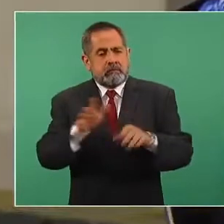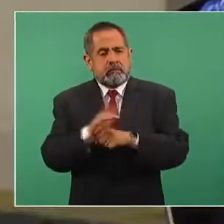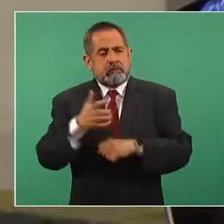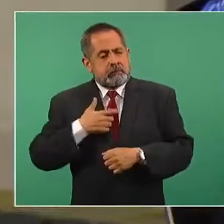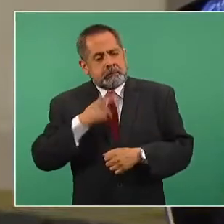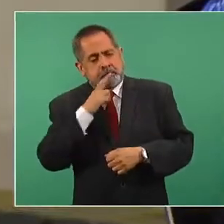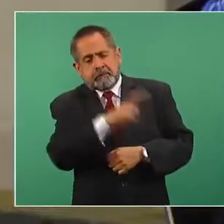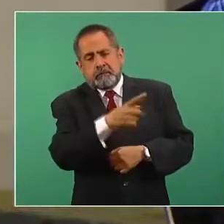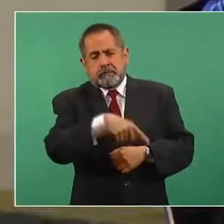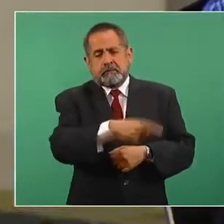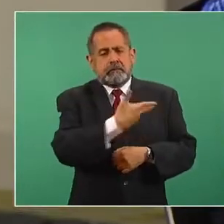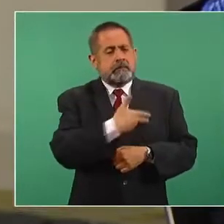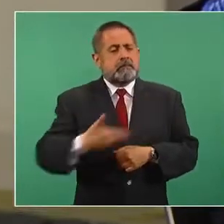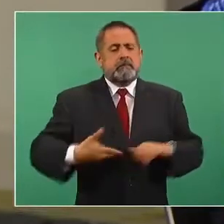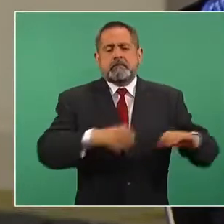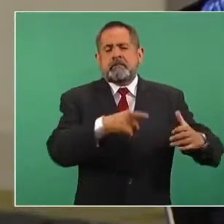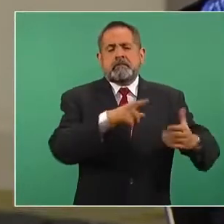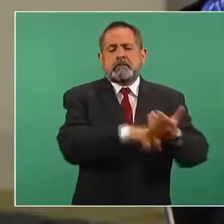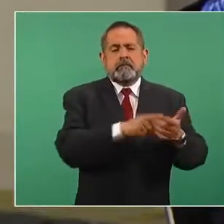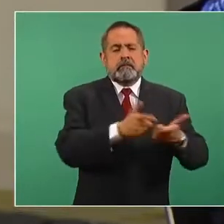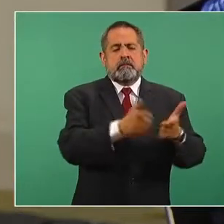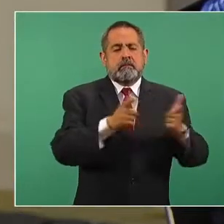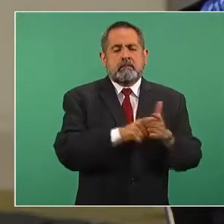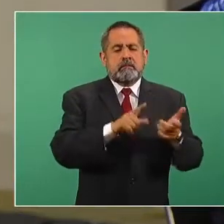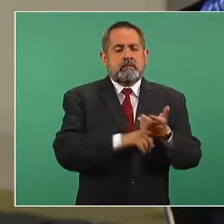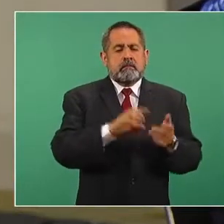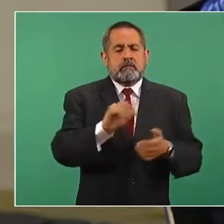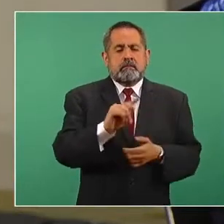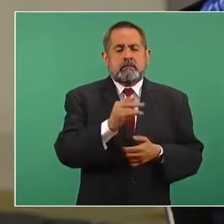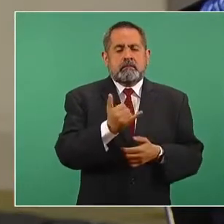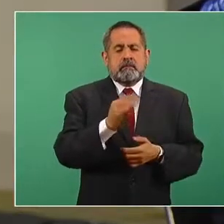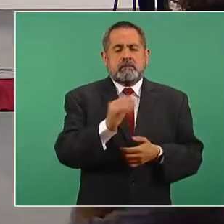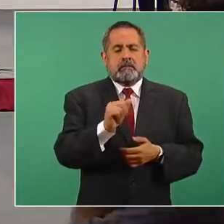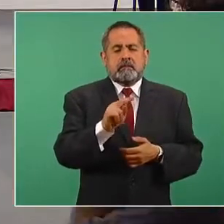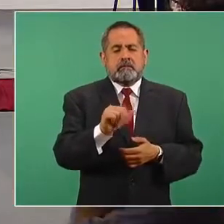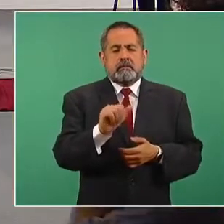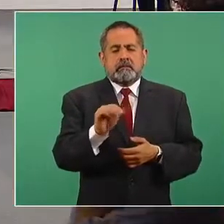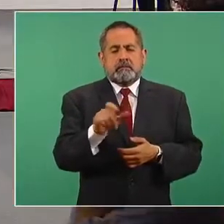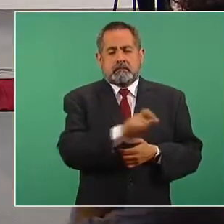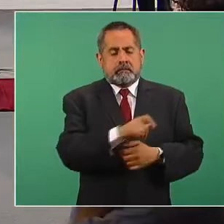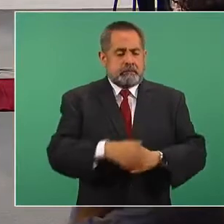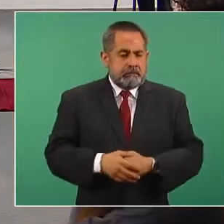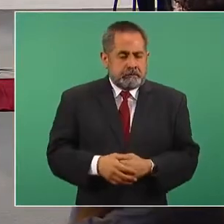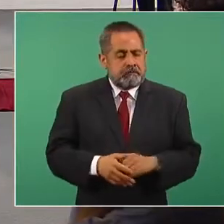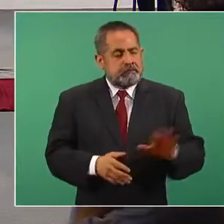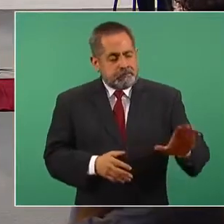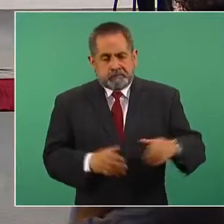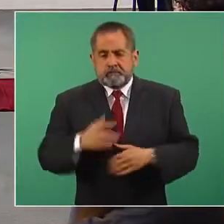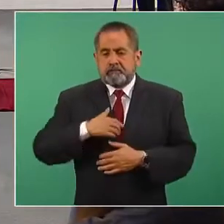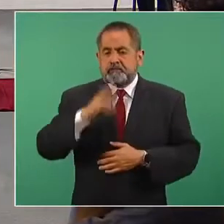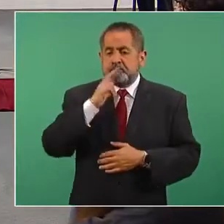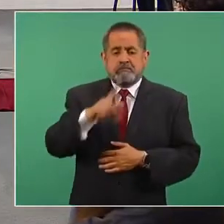respondería al presidente del grupo financiero Citibanamex? Me fue muy bien y